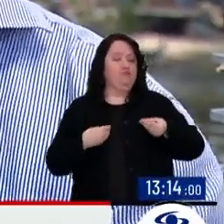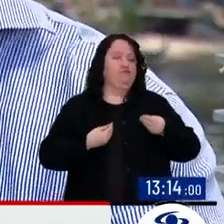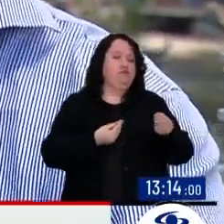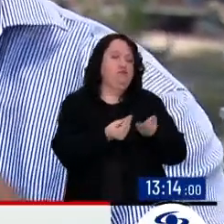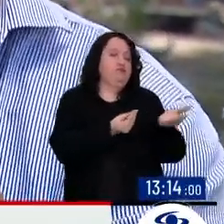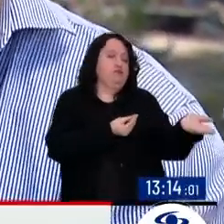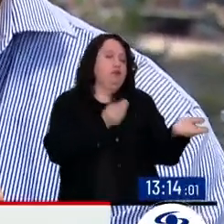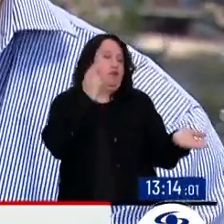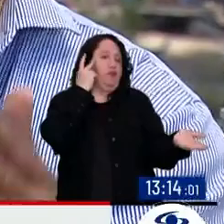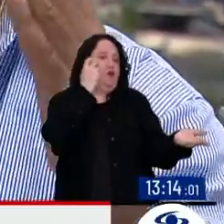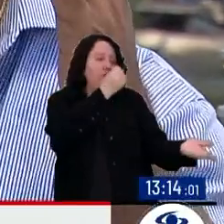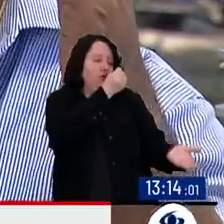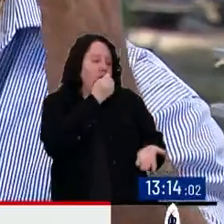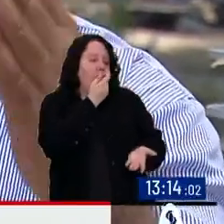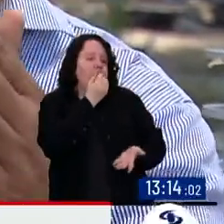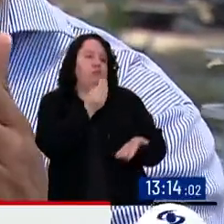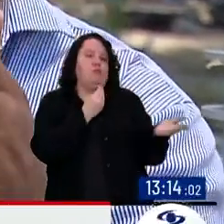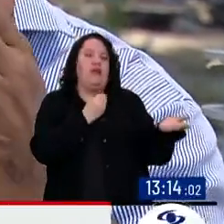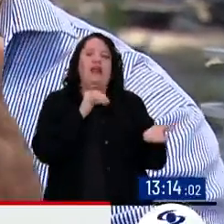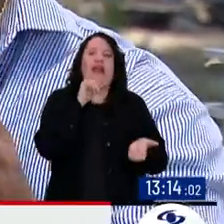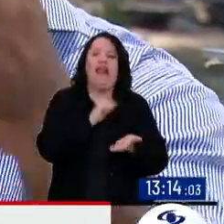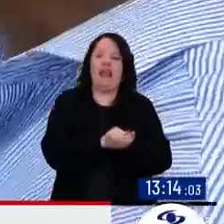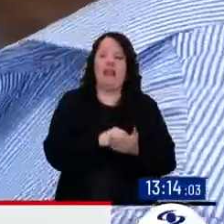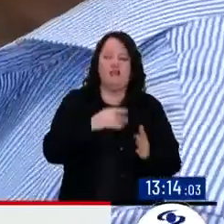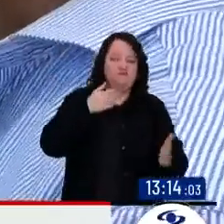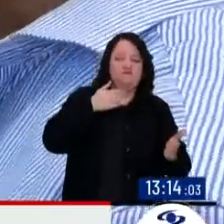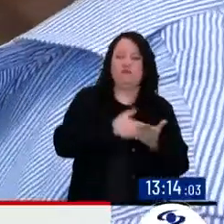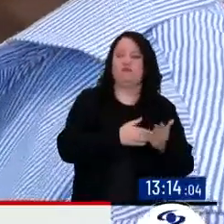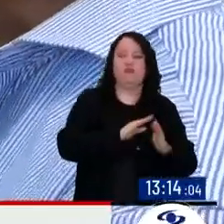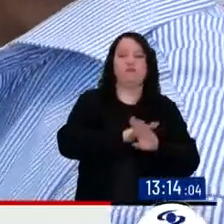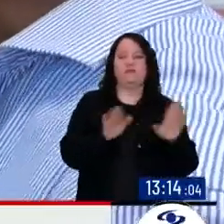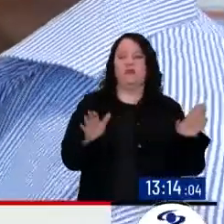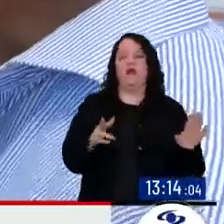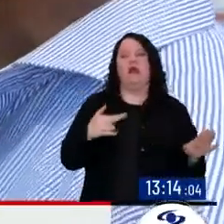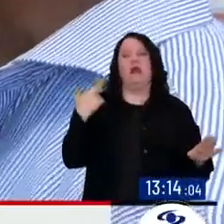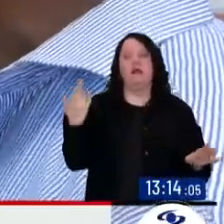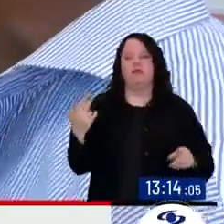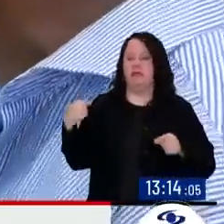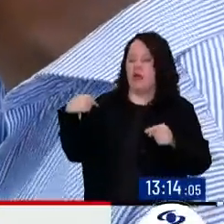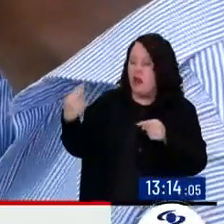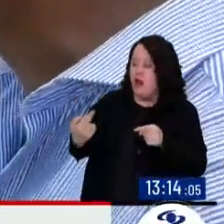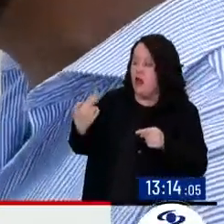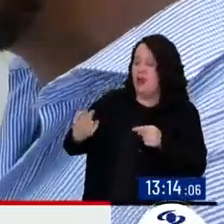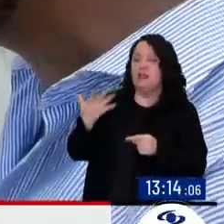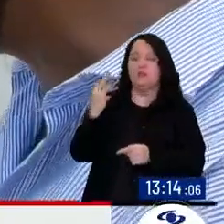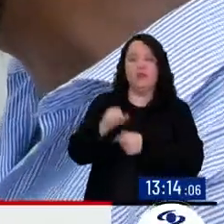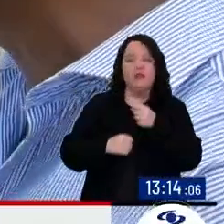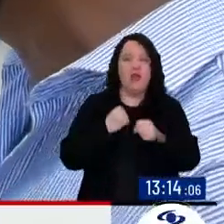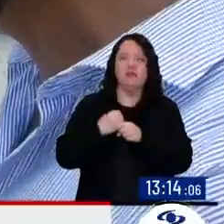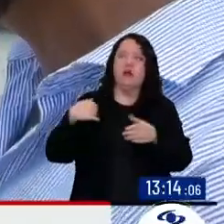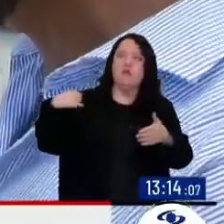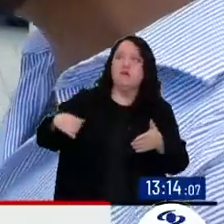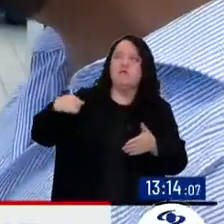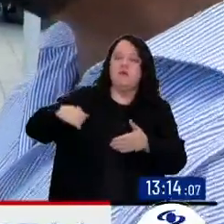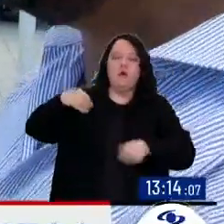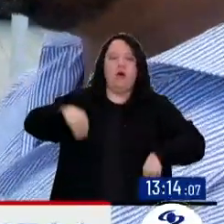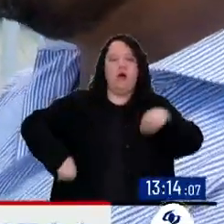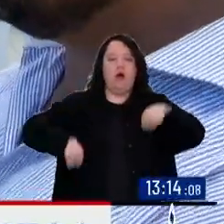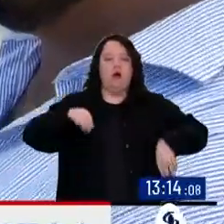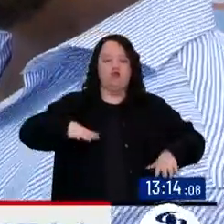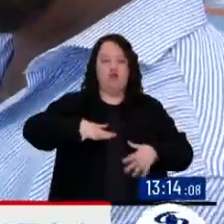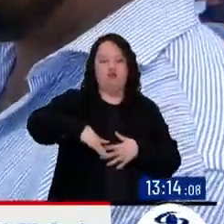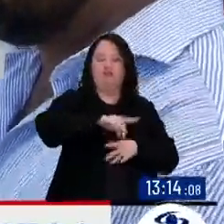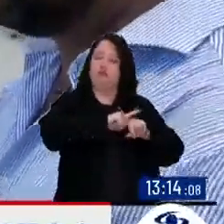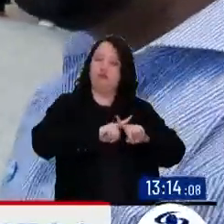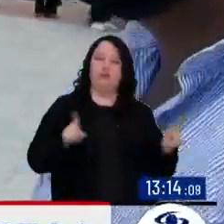favor. Entonces, automáticamente eso es lo que hay que atacar y no repetir los mismos de hace 50 años que han sido la corrupción de este departamento.